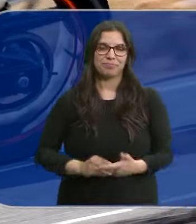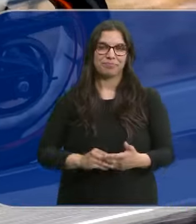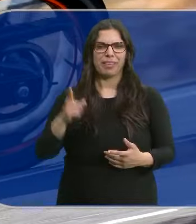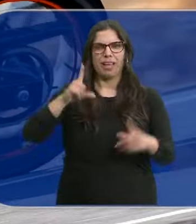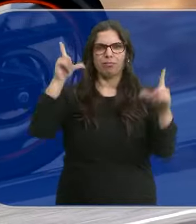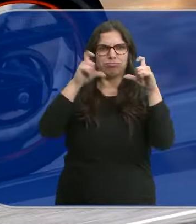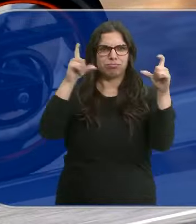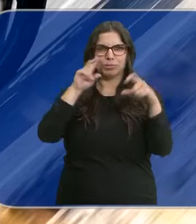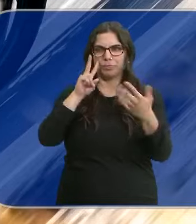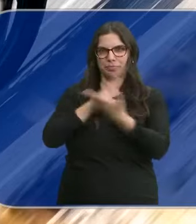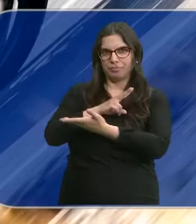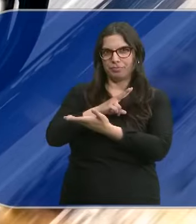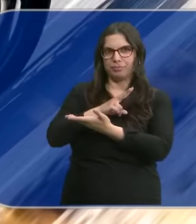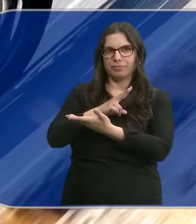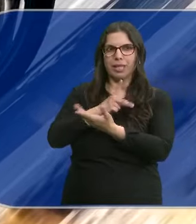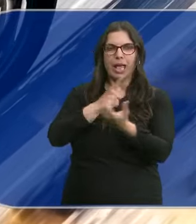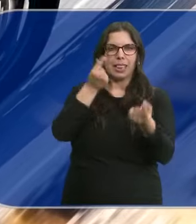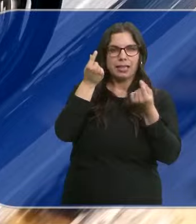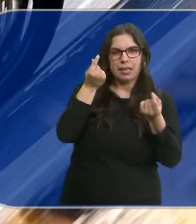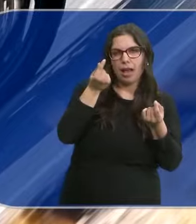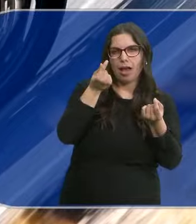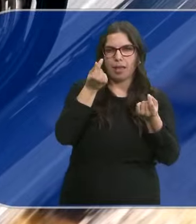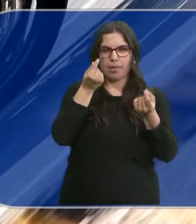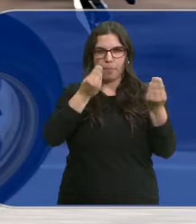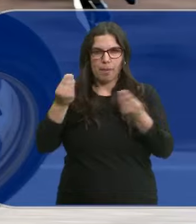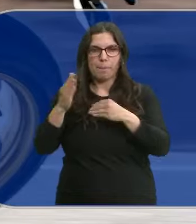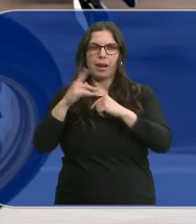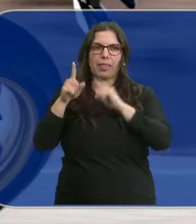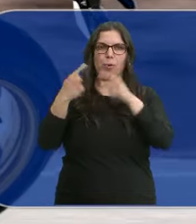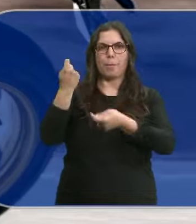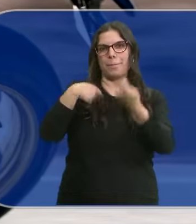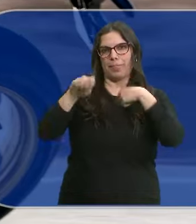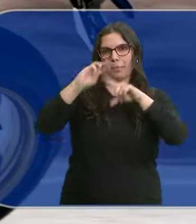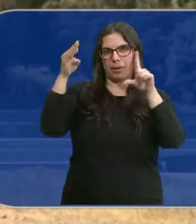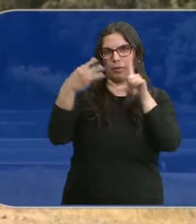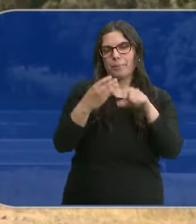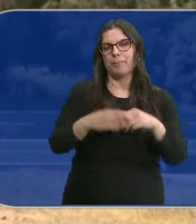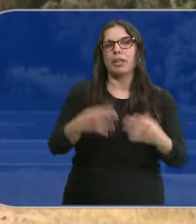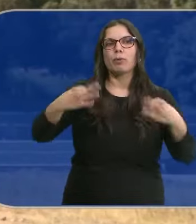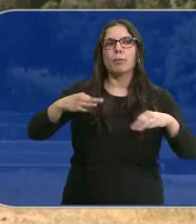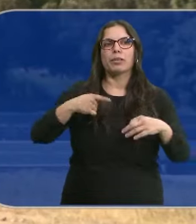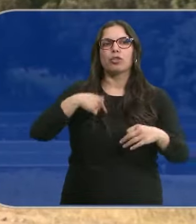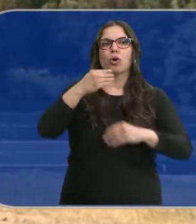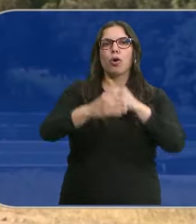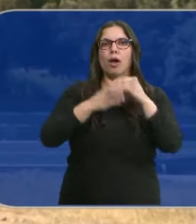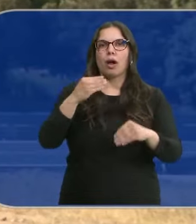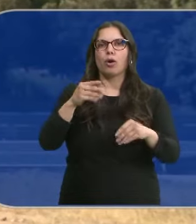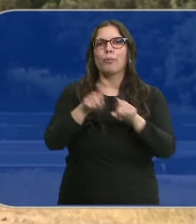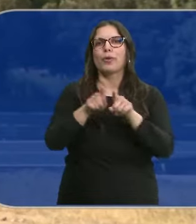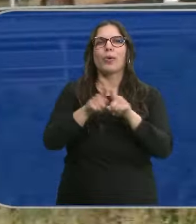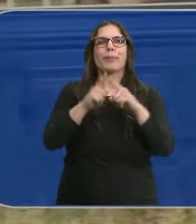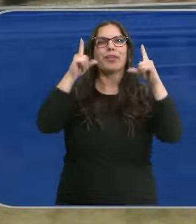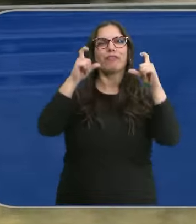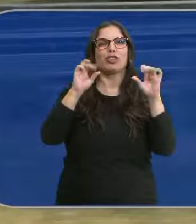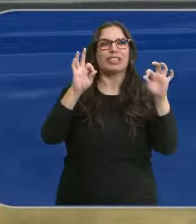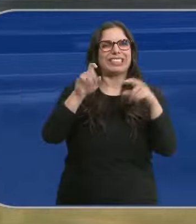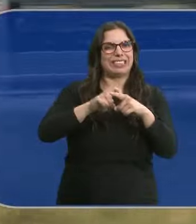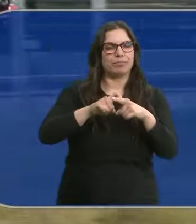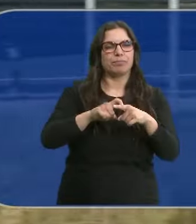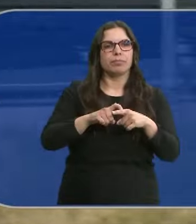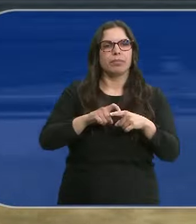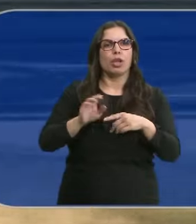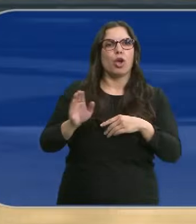Dispara fotos como esta, cuidando los detalles, para luego venderlas en su web. Lo que más suelo hacer suelen ser barridos, panning, son las típicas fotos. No es una